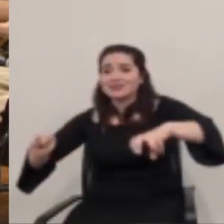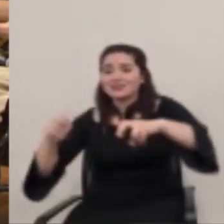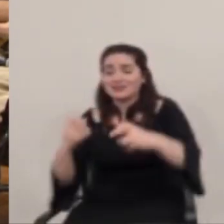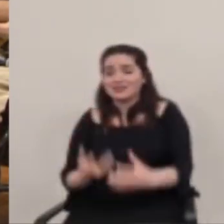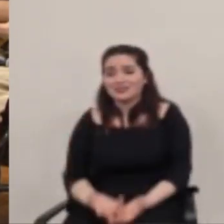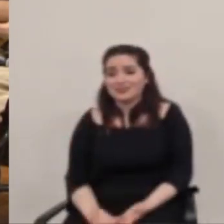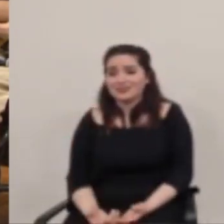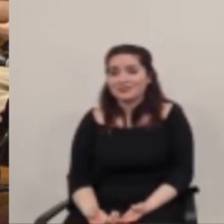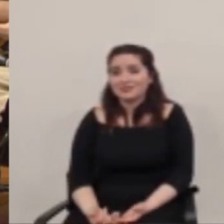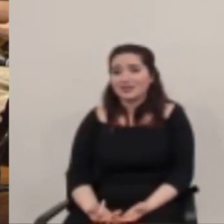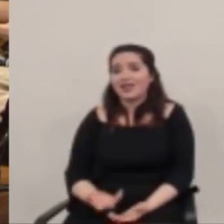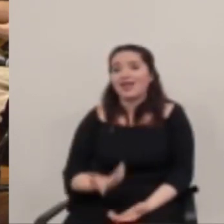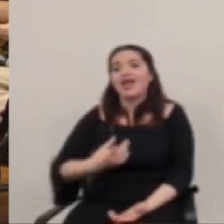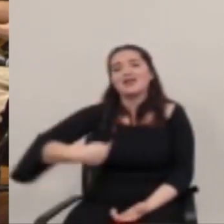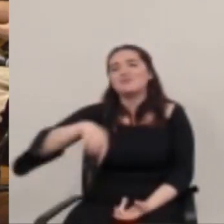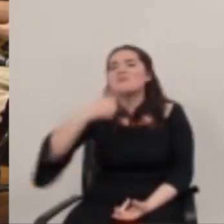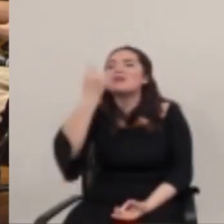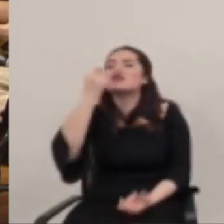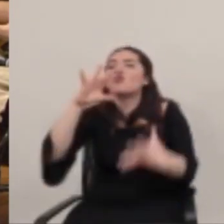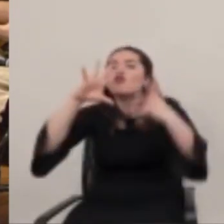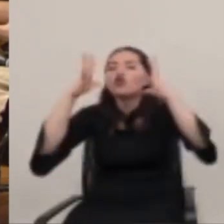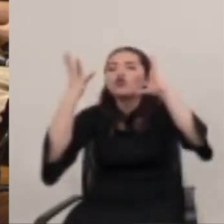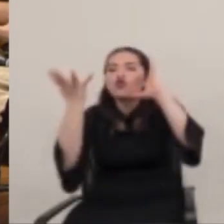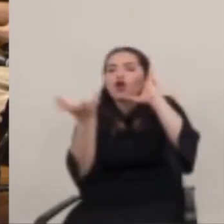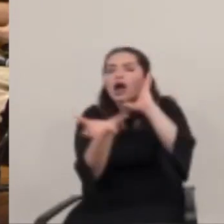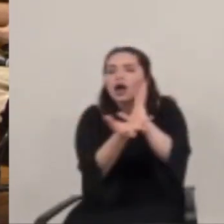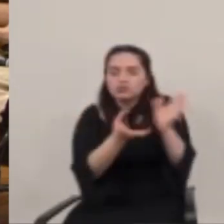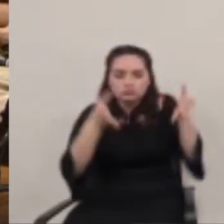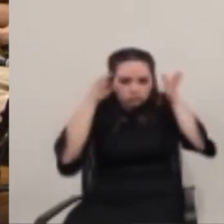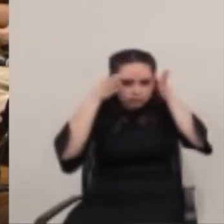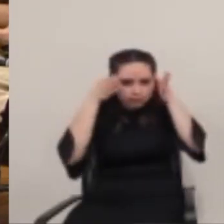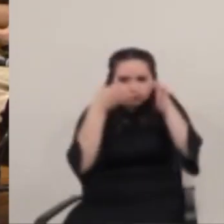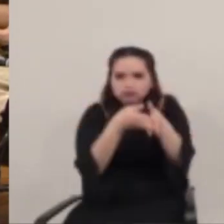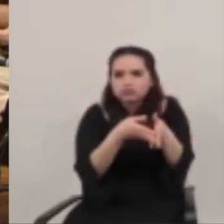como dando la idea de que uno estuviera en una burbuja, ¿no es cierto?, que está alejada,